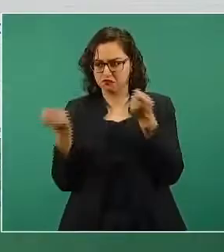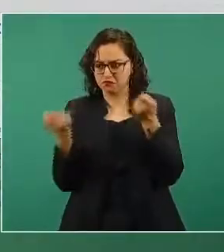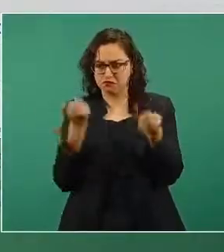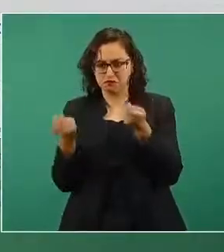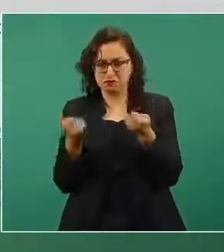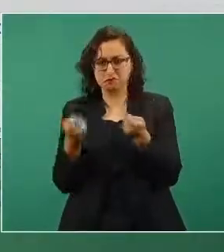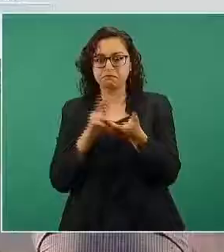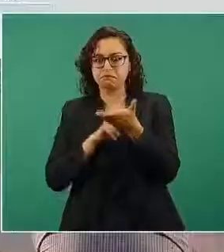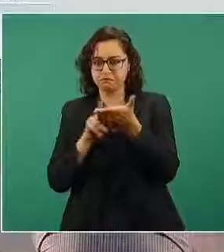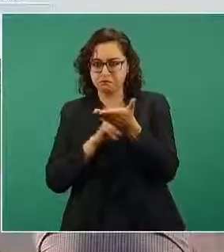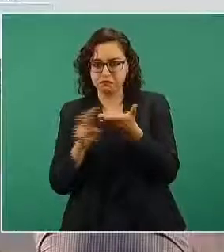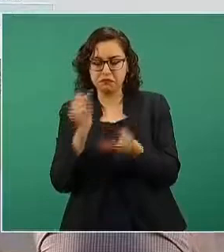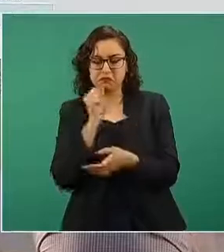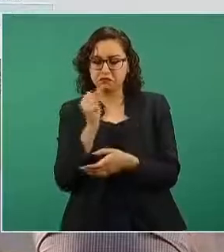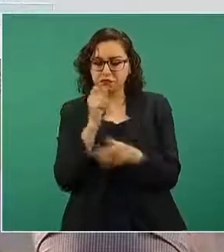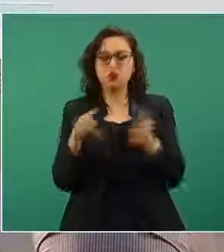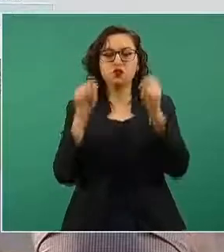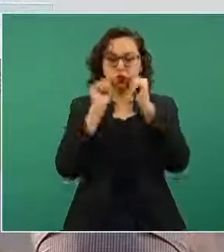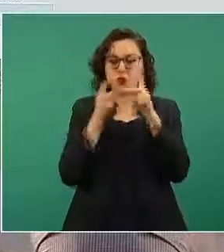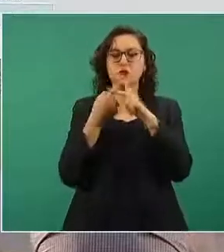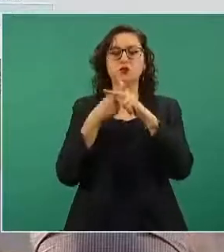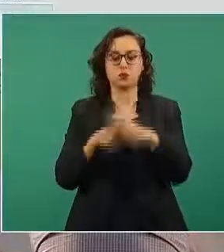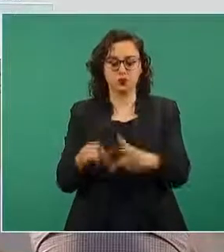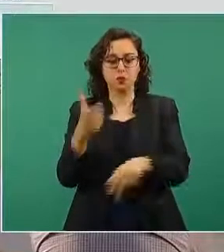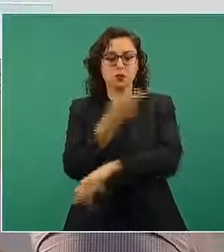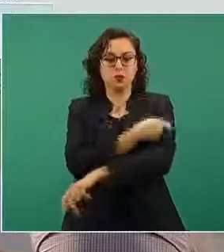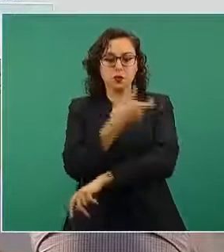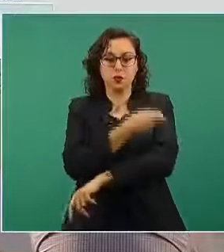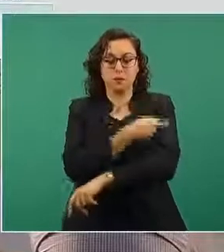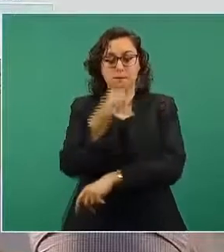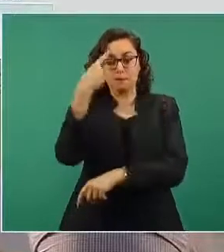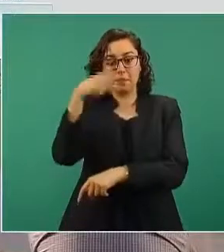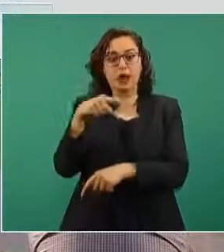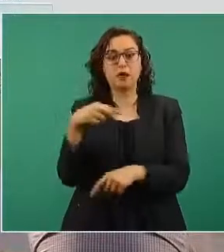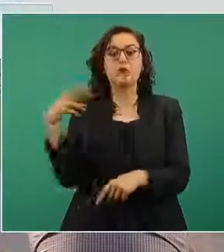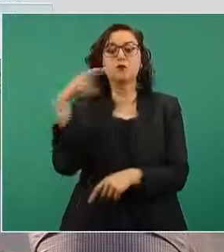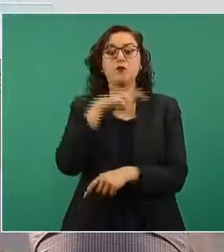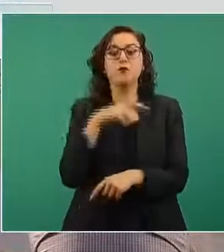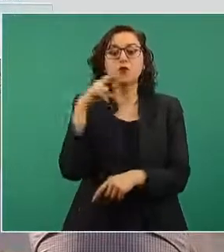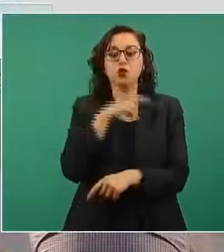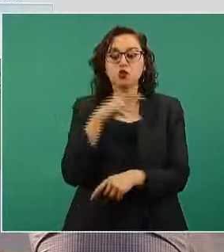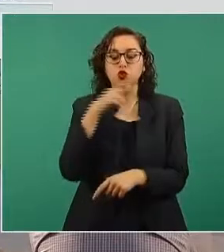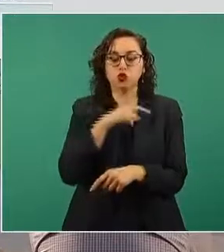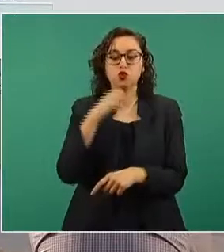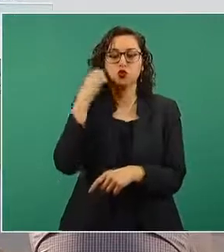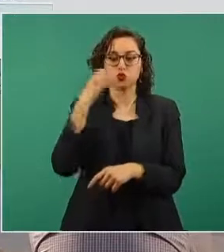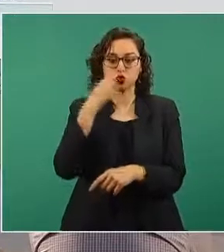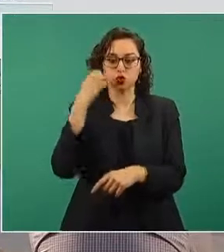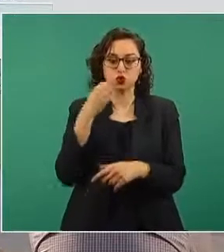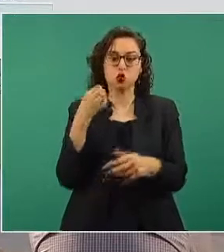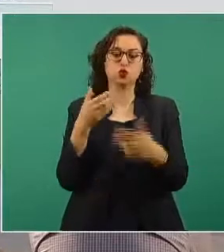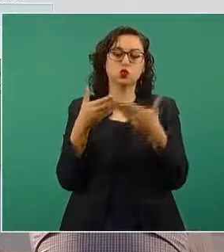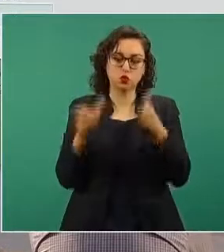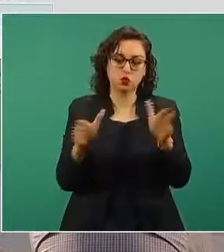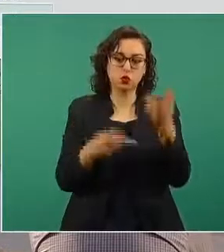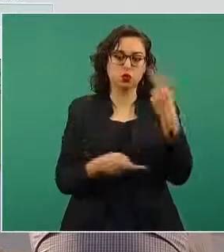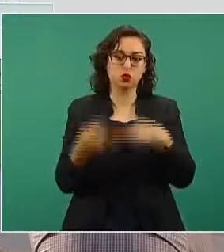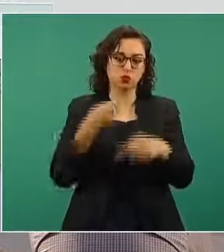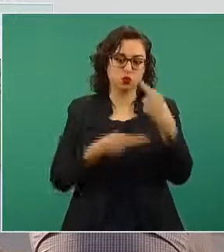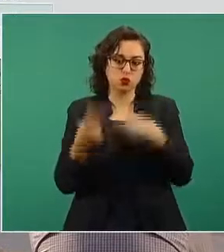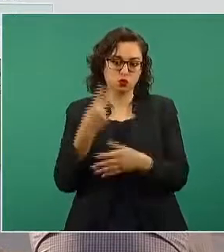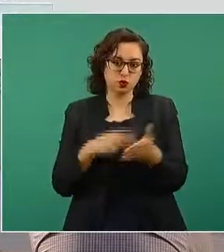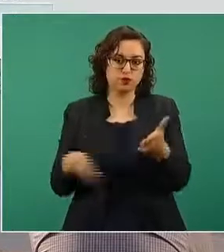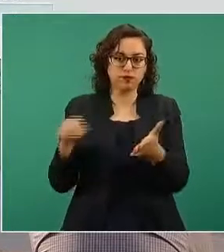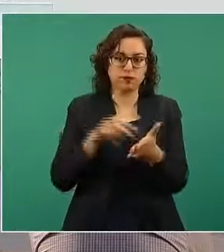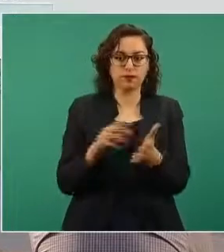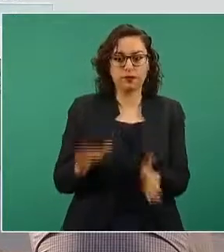ya propiamente en semáforo verde, con la expectativa de ya irnos acercando a la reapertura del sector educativo.